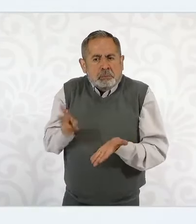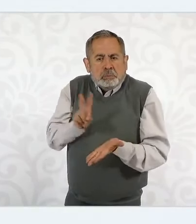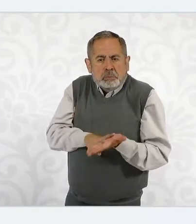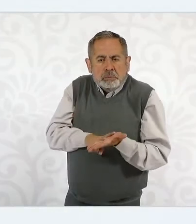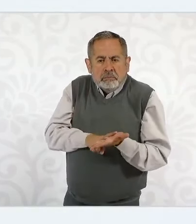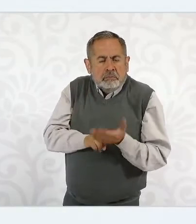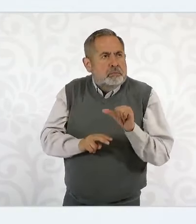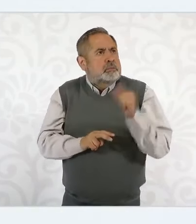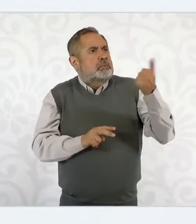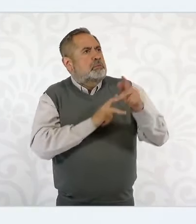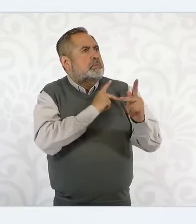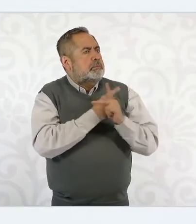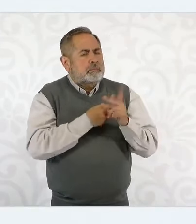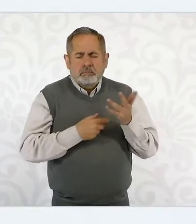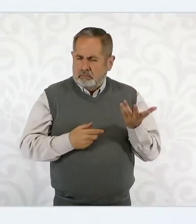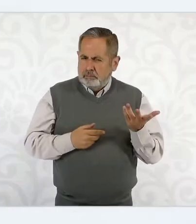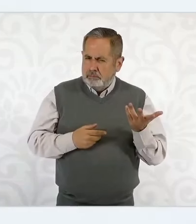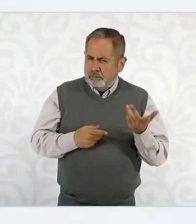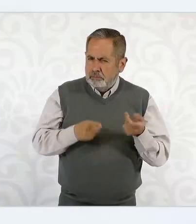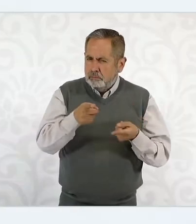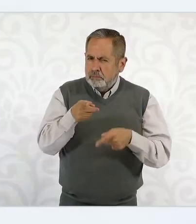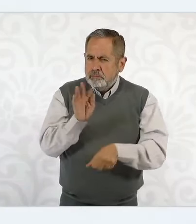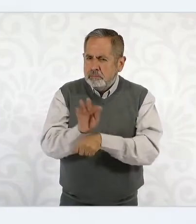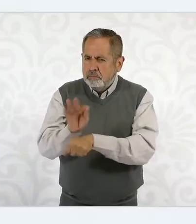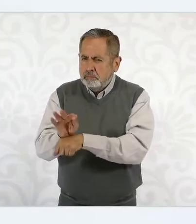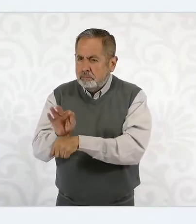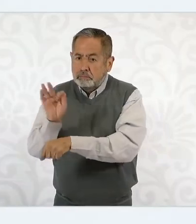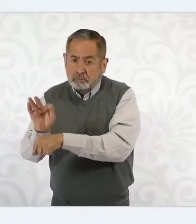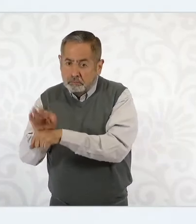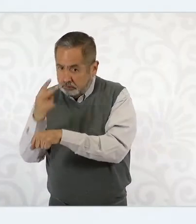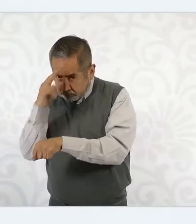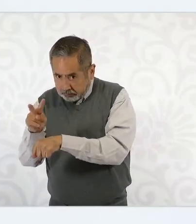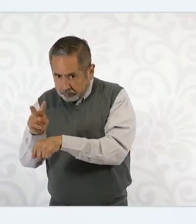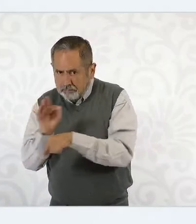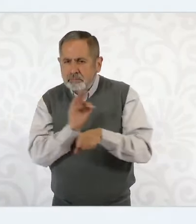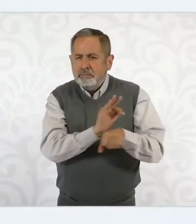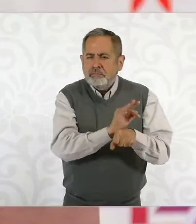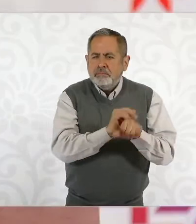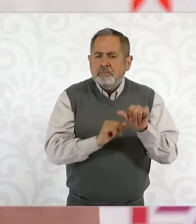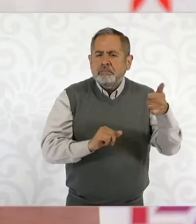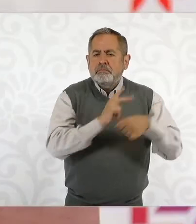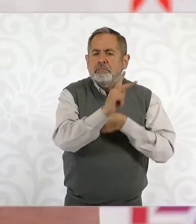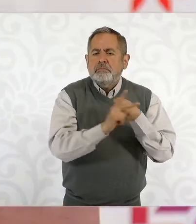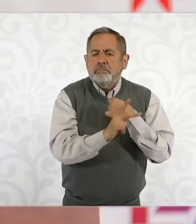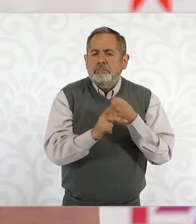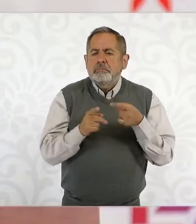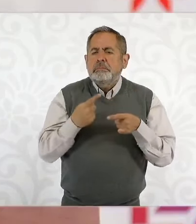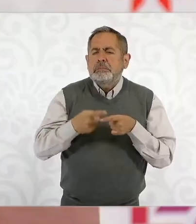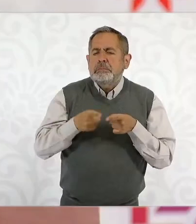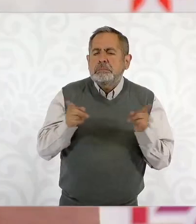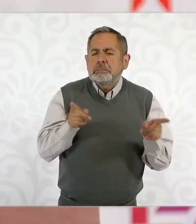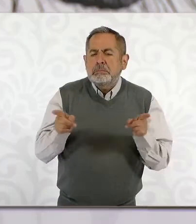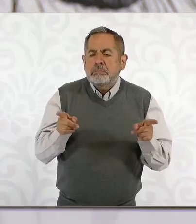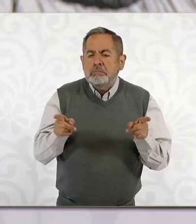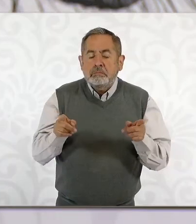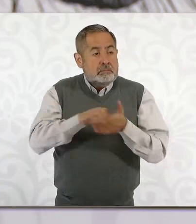nacionalidad, pues entonces ¿a quién representas? ¿A México o a otro país? En el caso